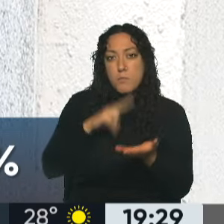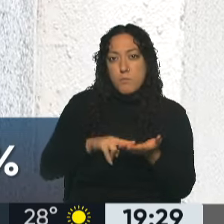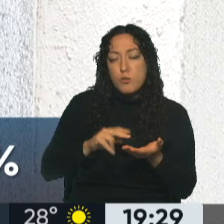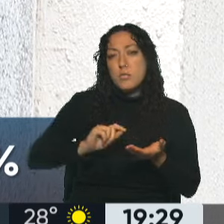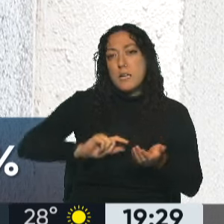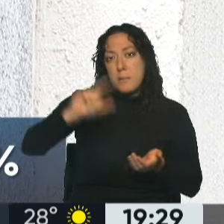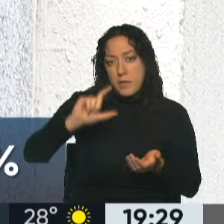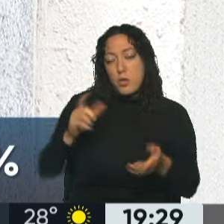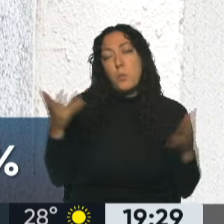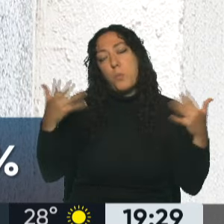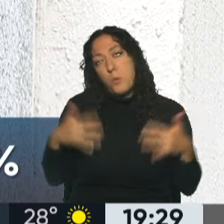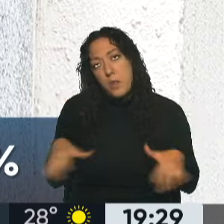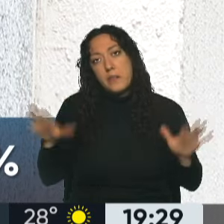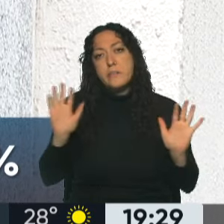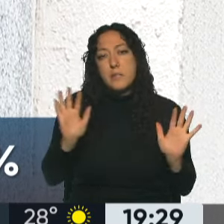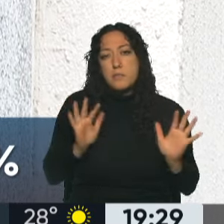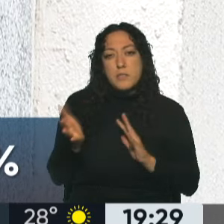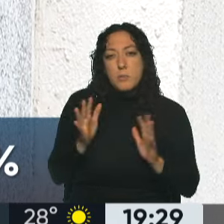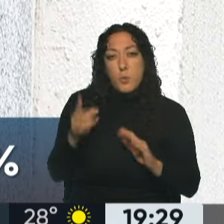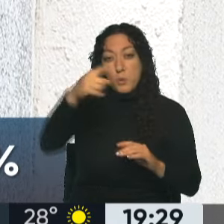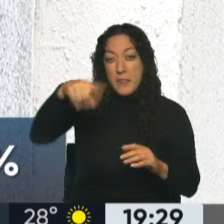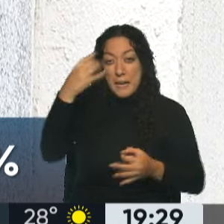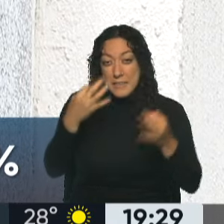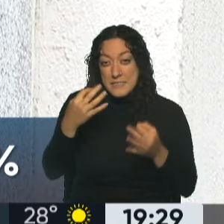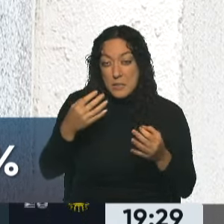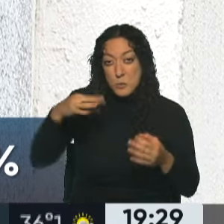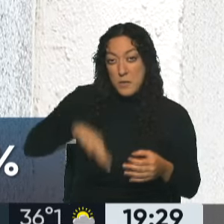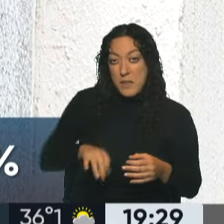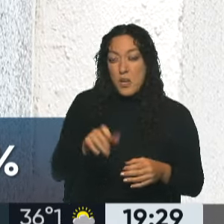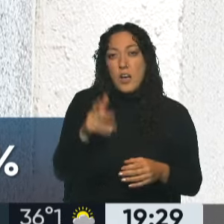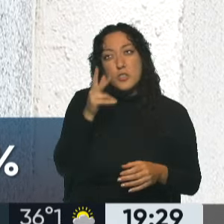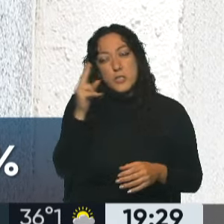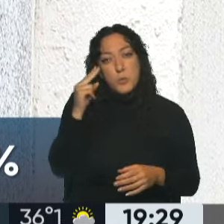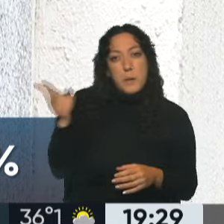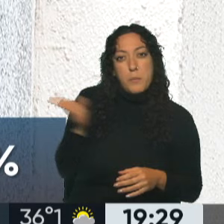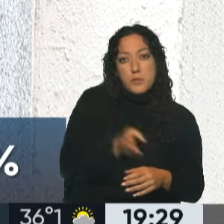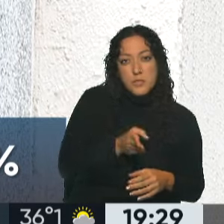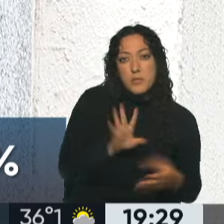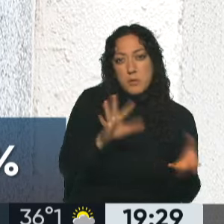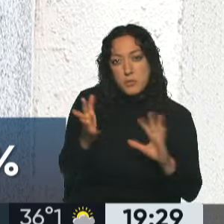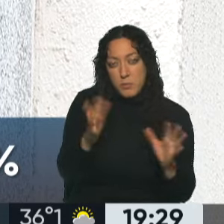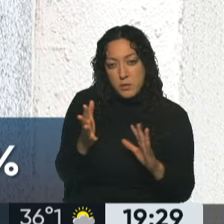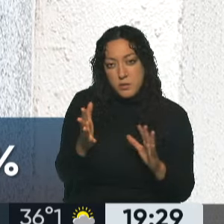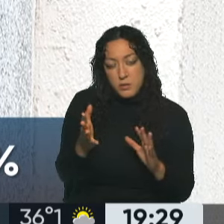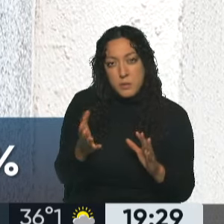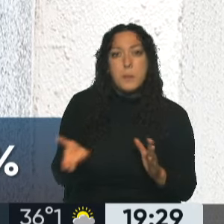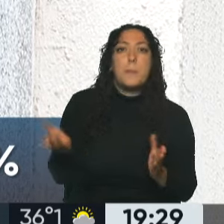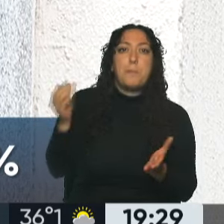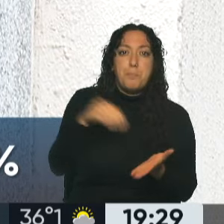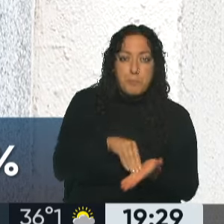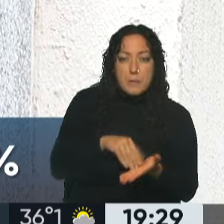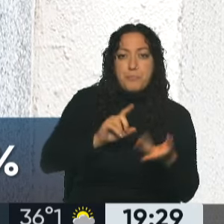podrían representar, mira tu bolsillo, aumentos promedio de hasta un 89% sobre el que reclaman que se